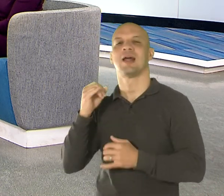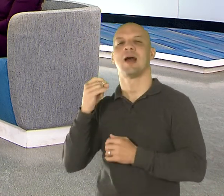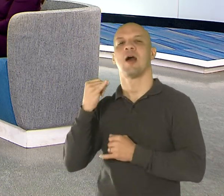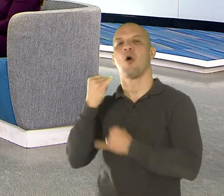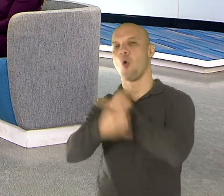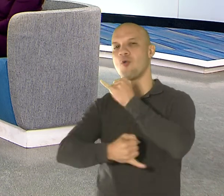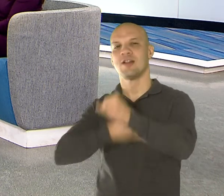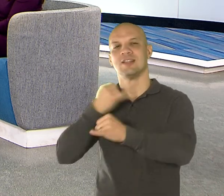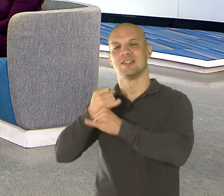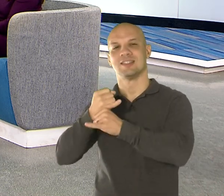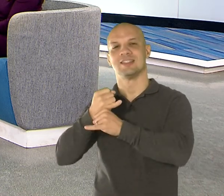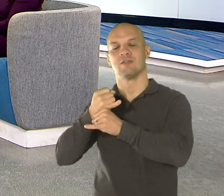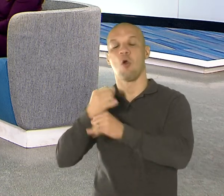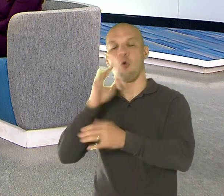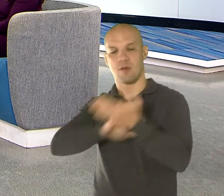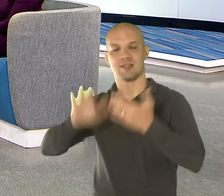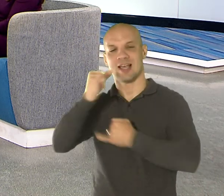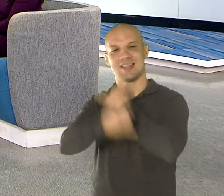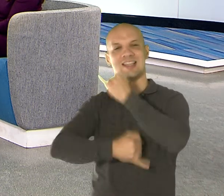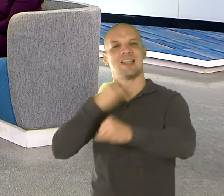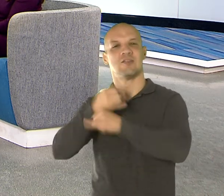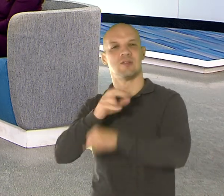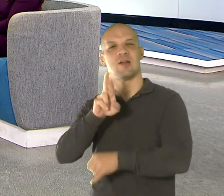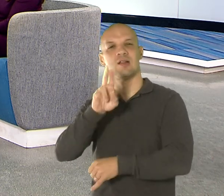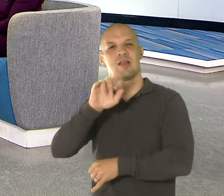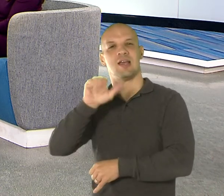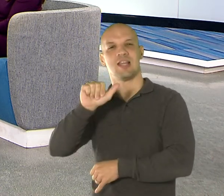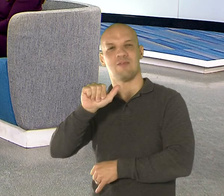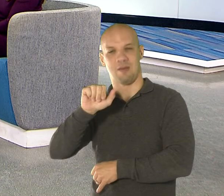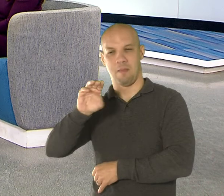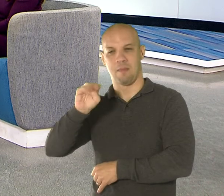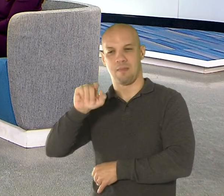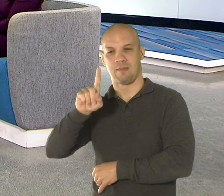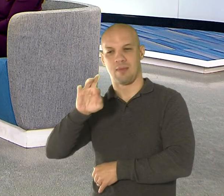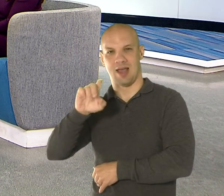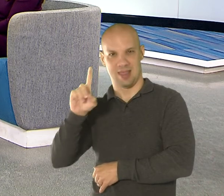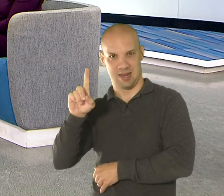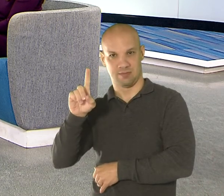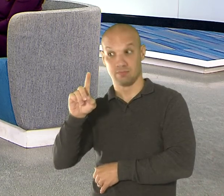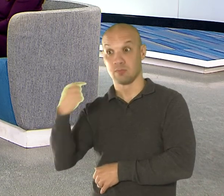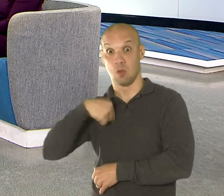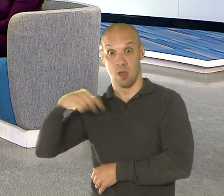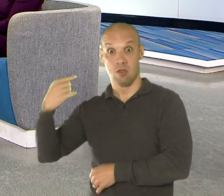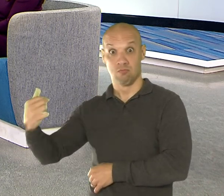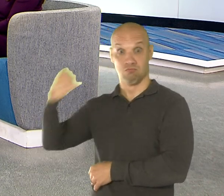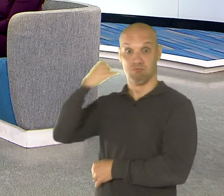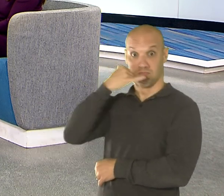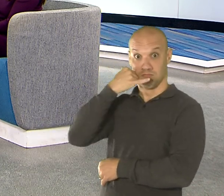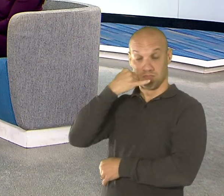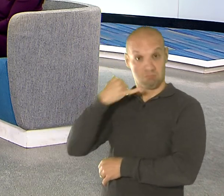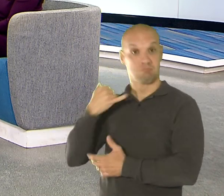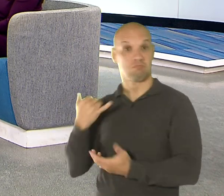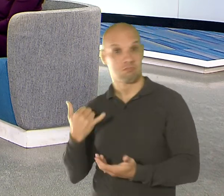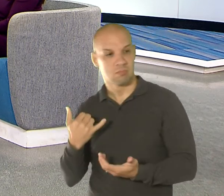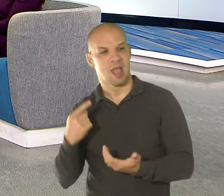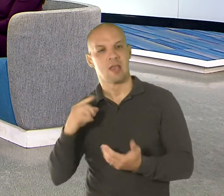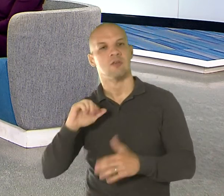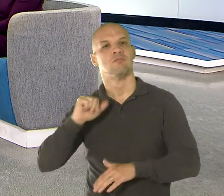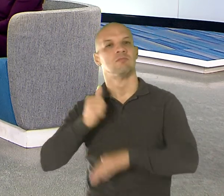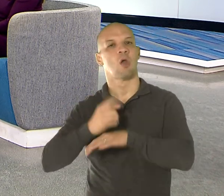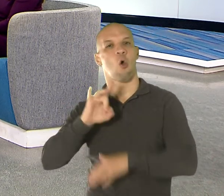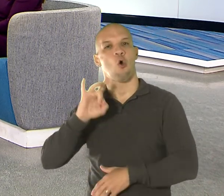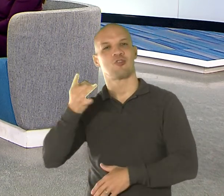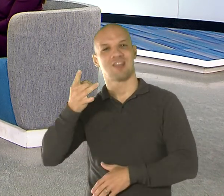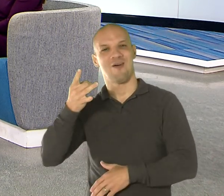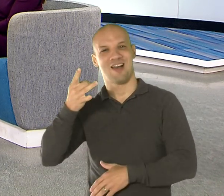Rioja, en Madrid. Y entonces, cuando nos hicieron el acercamiento, ellos realizaron la 8ª edición de los premios Supercuidadores,